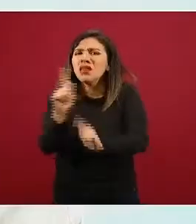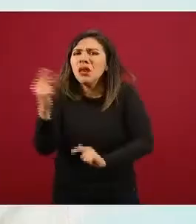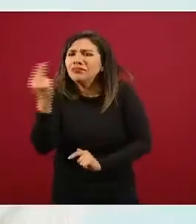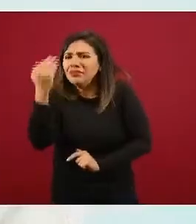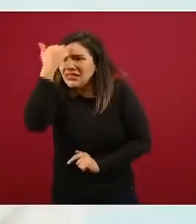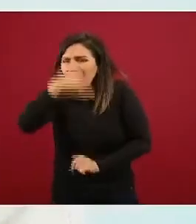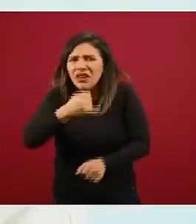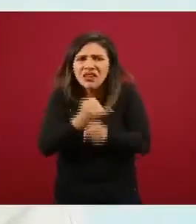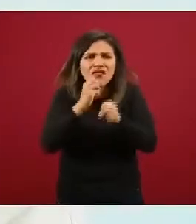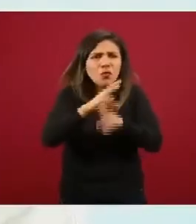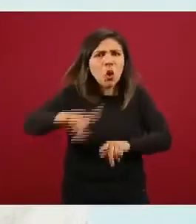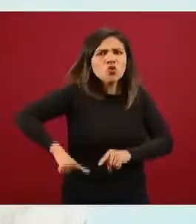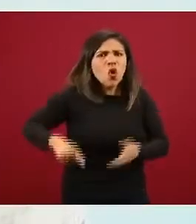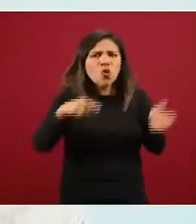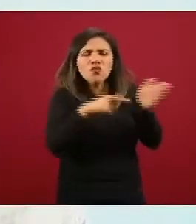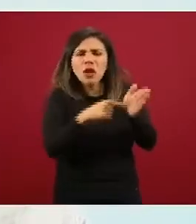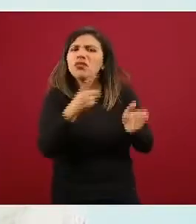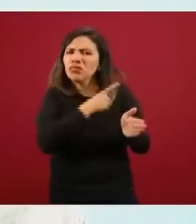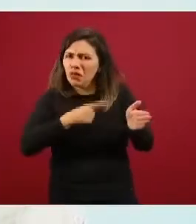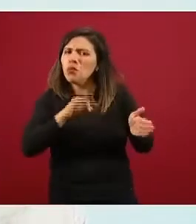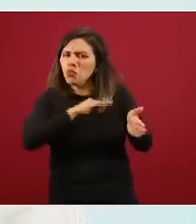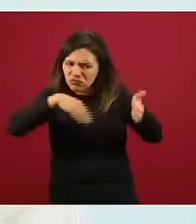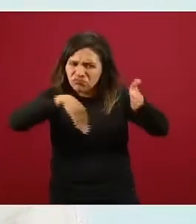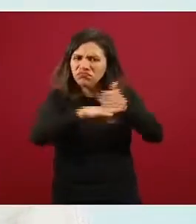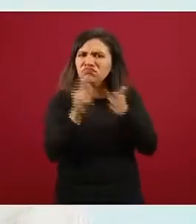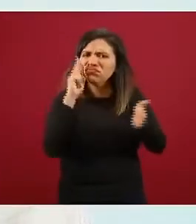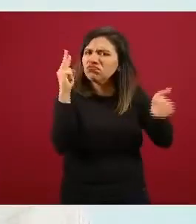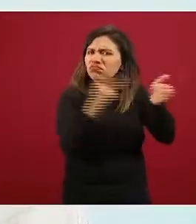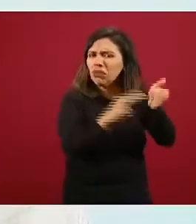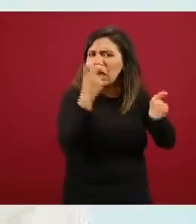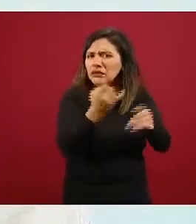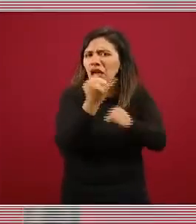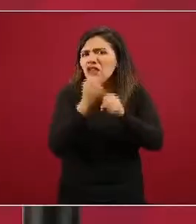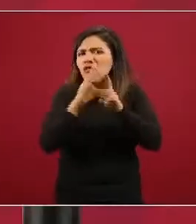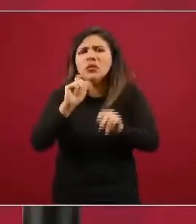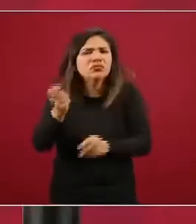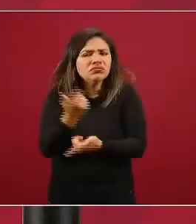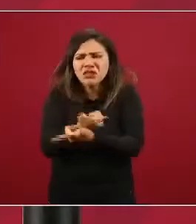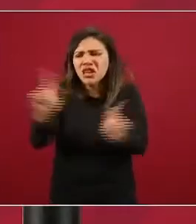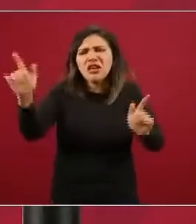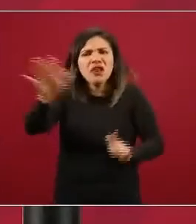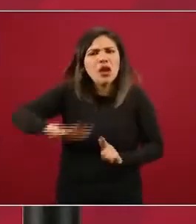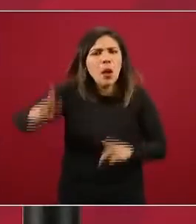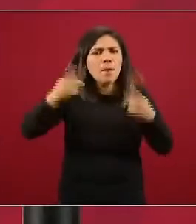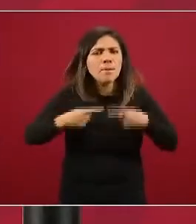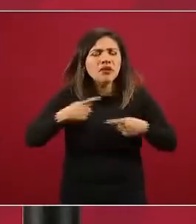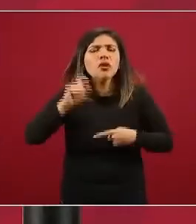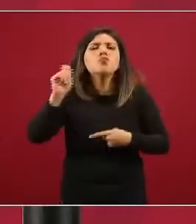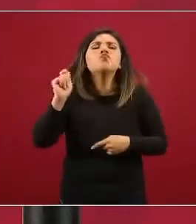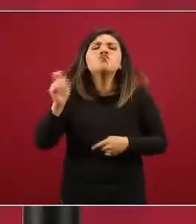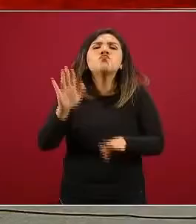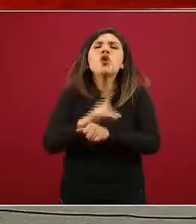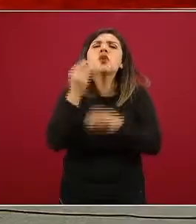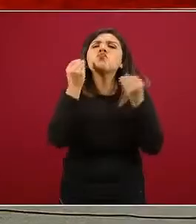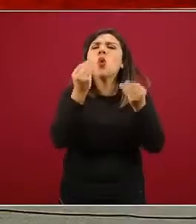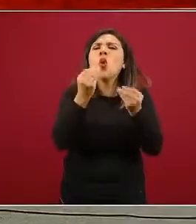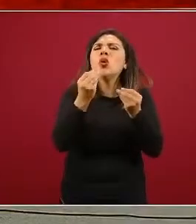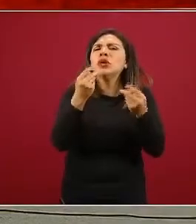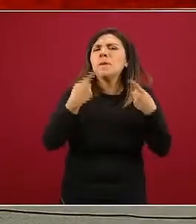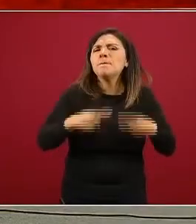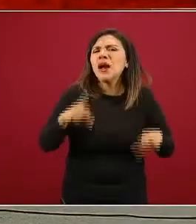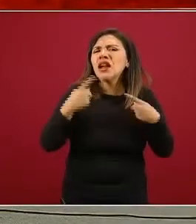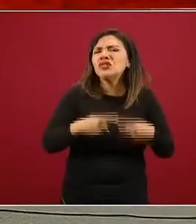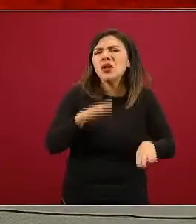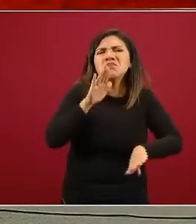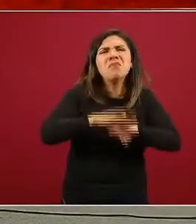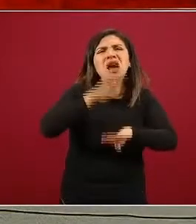el Gobierno de México, que lo haga. La información es un bien público, es producto del trabajo que hacen cientos